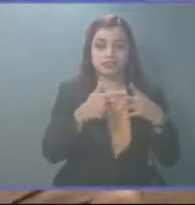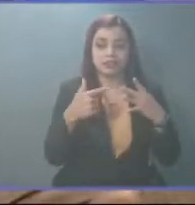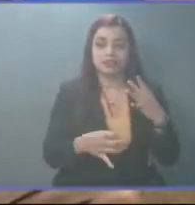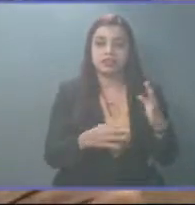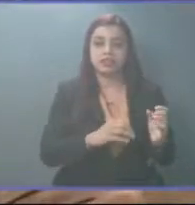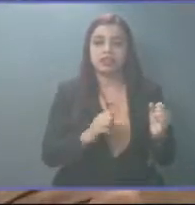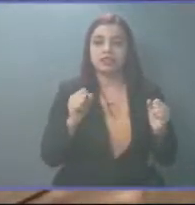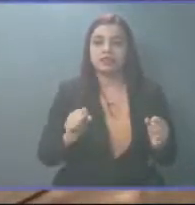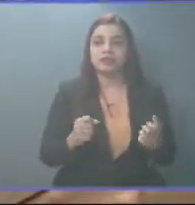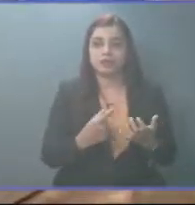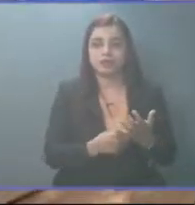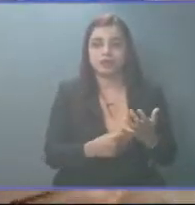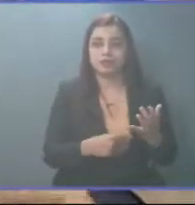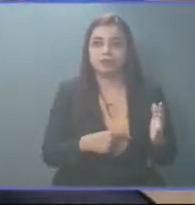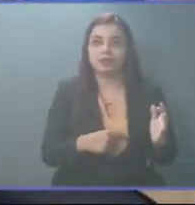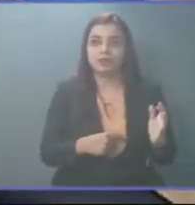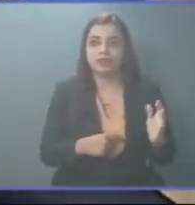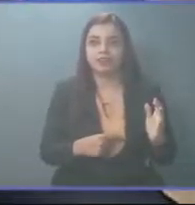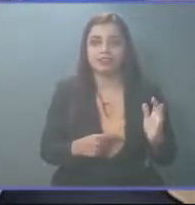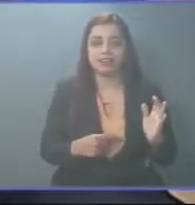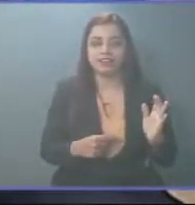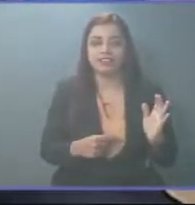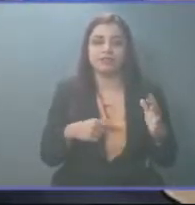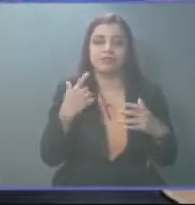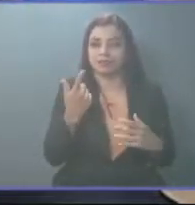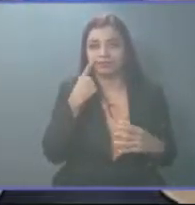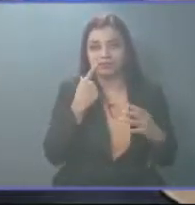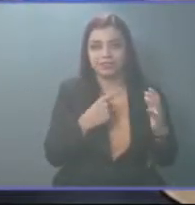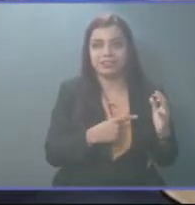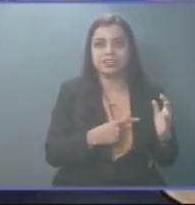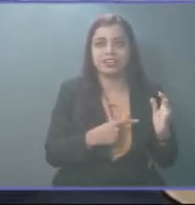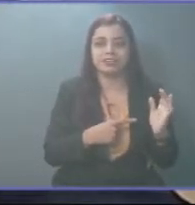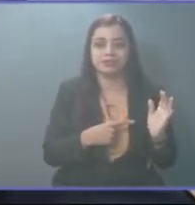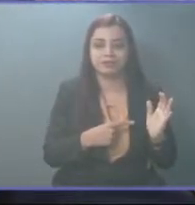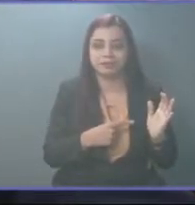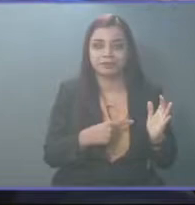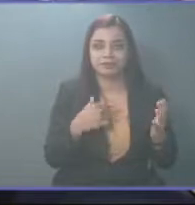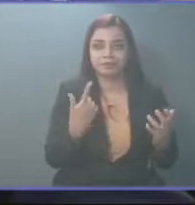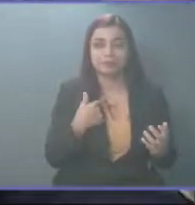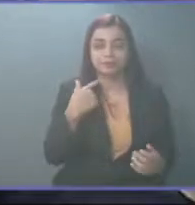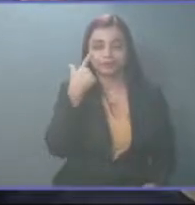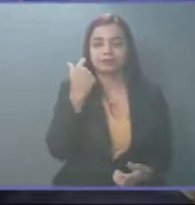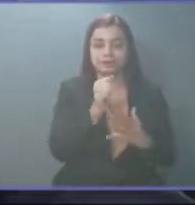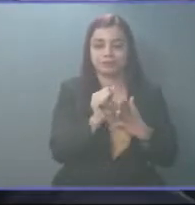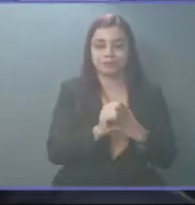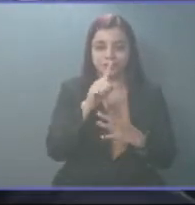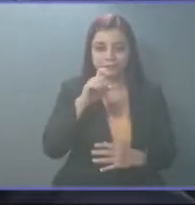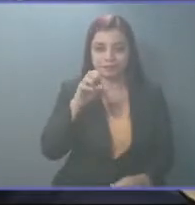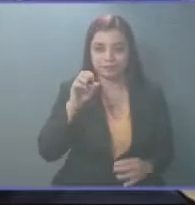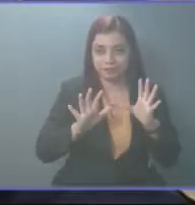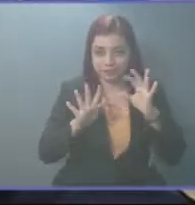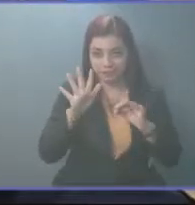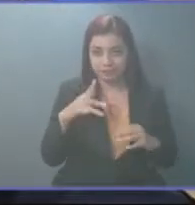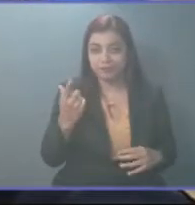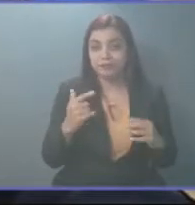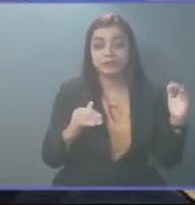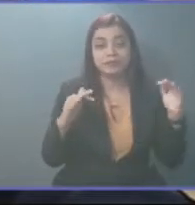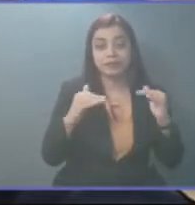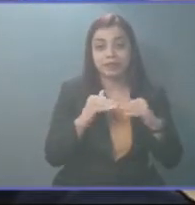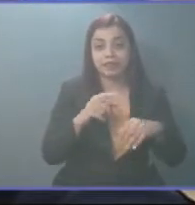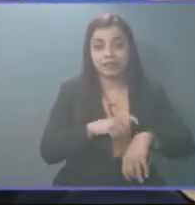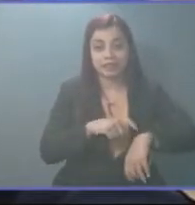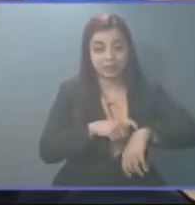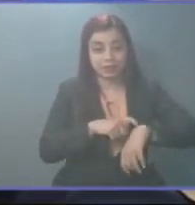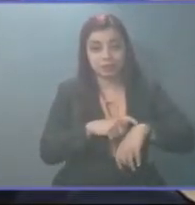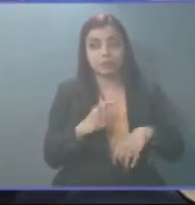Procedimientos Administrativos de la siguiente manera. Artículo 115. Vencido el plazo y